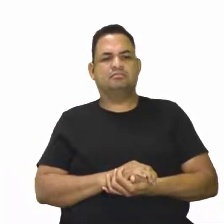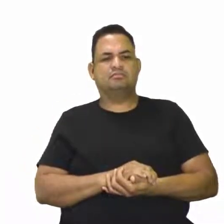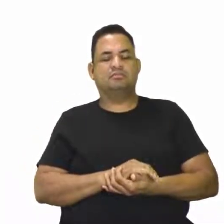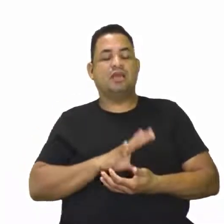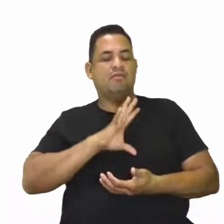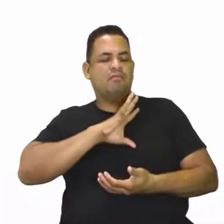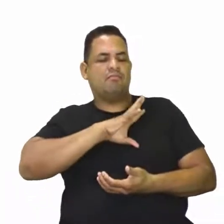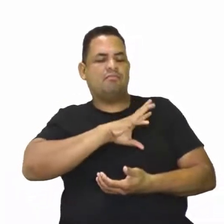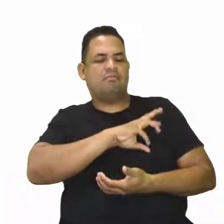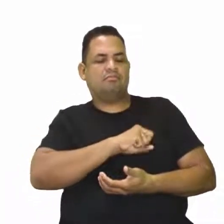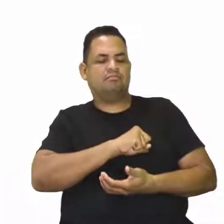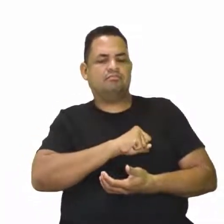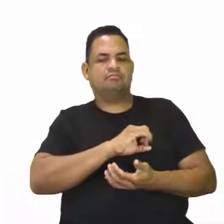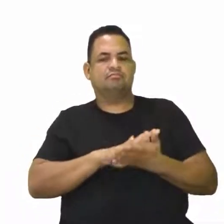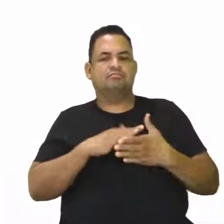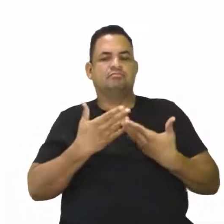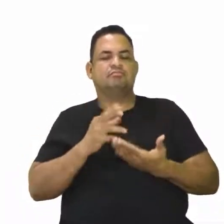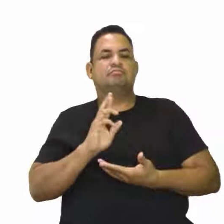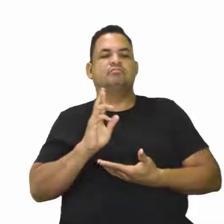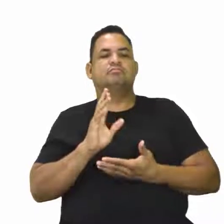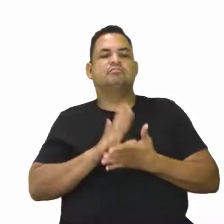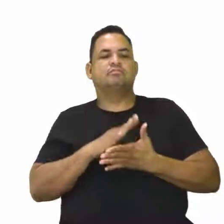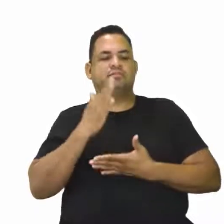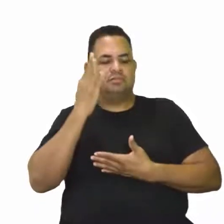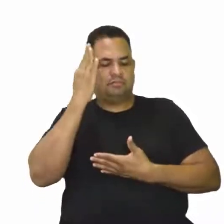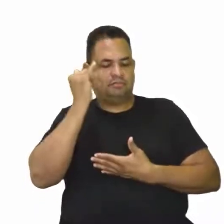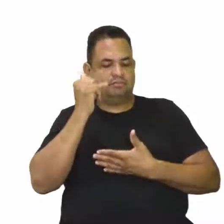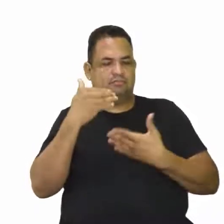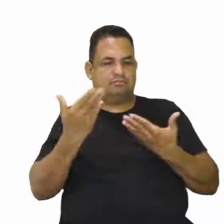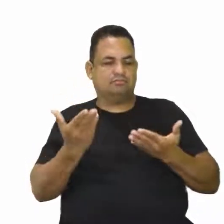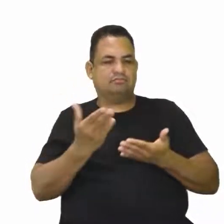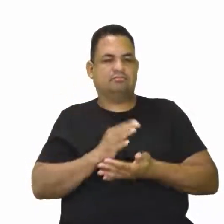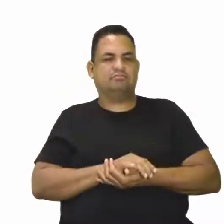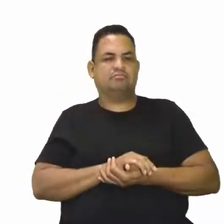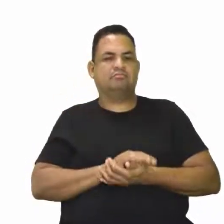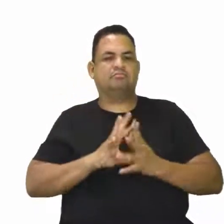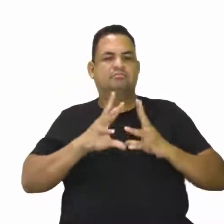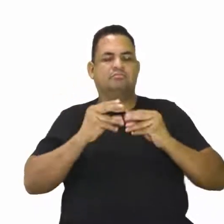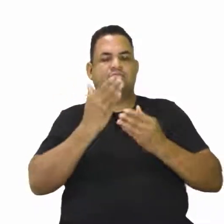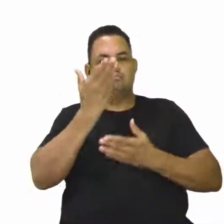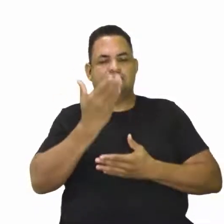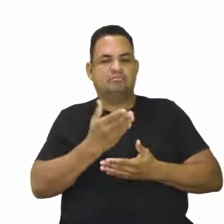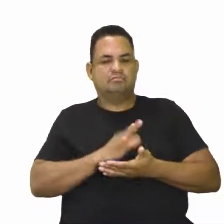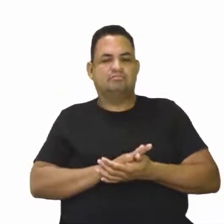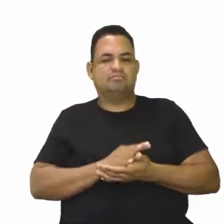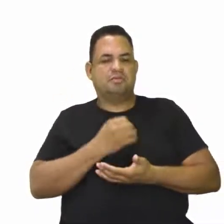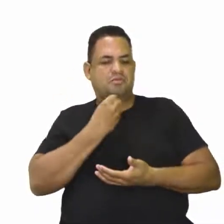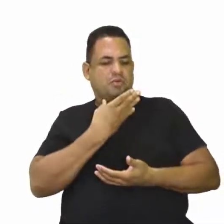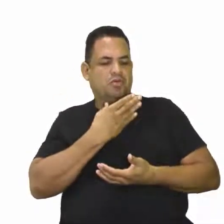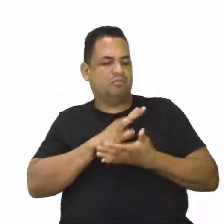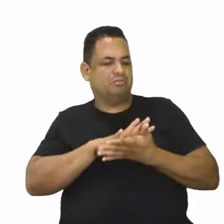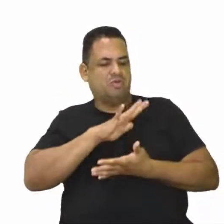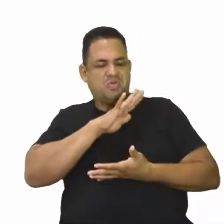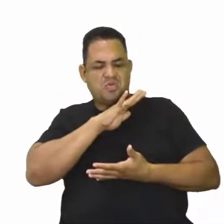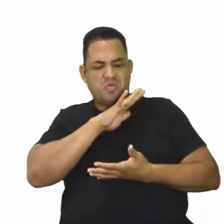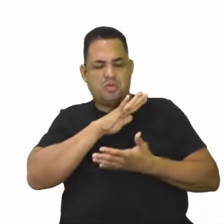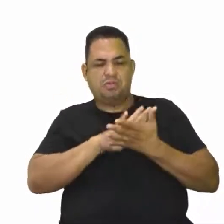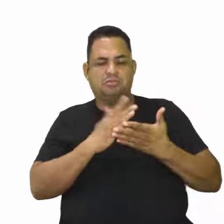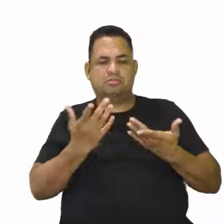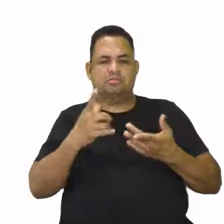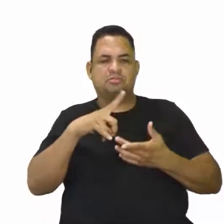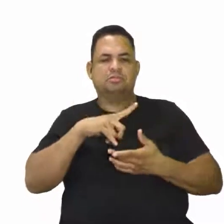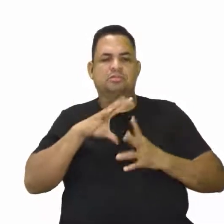Ao amor. E quem já provou sabe que ele é tudo aquilo, tanto de bom quanto de ruim. Então